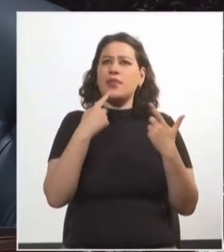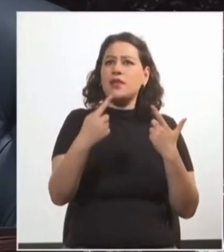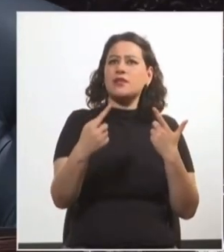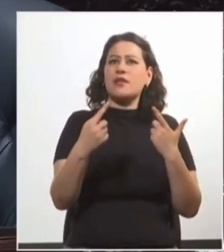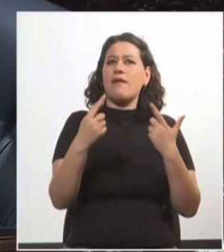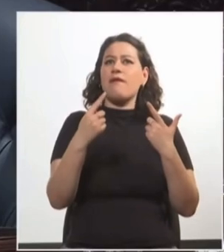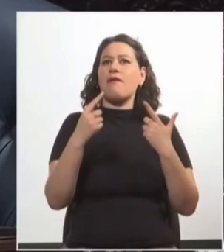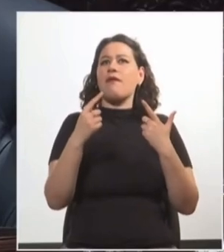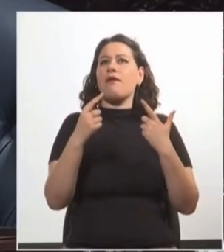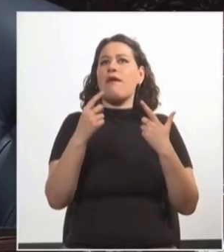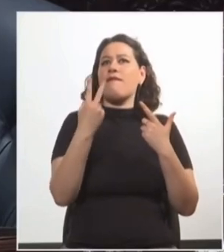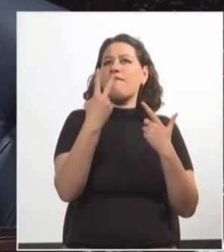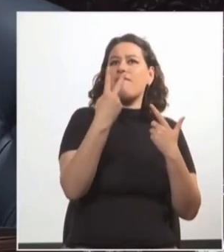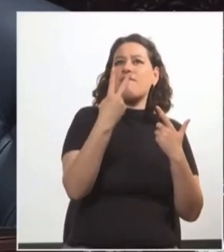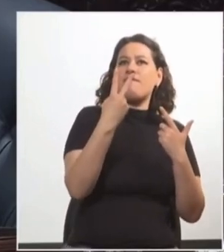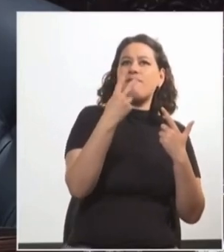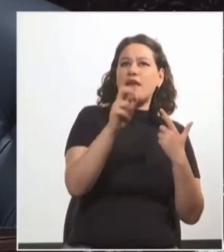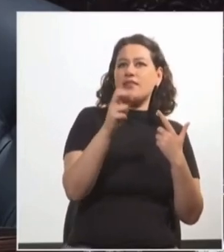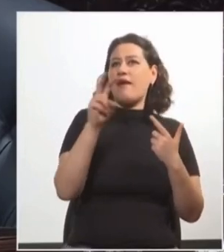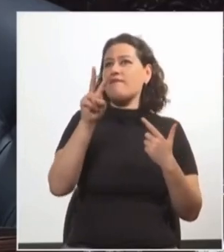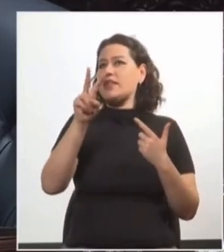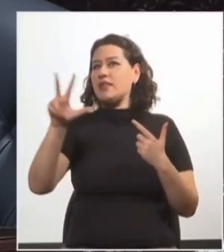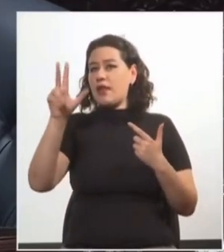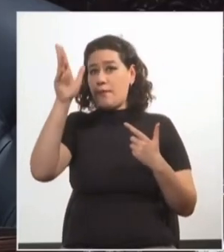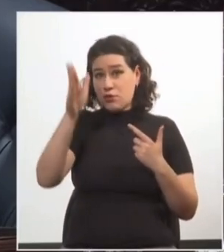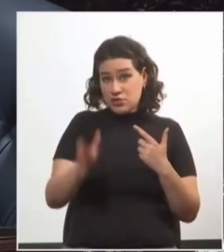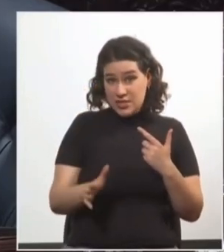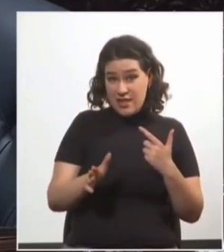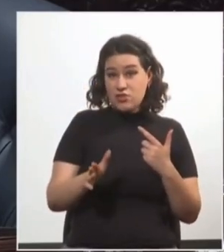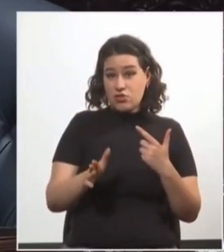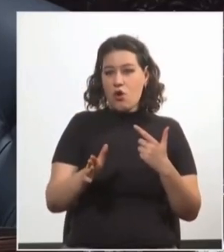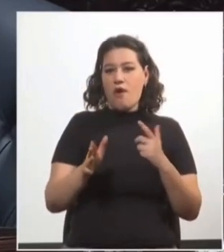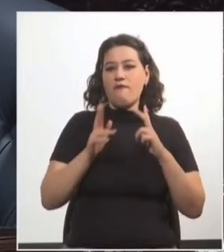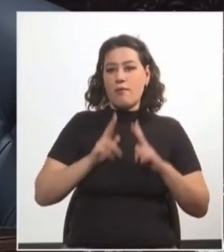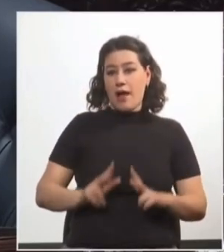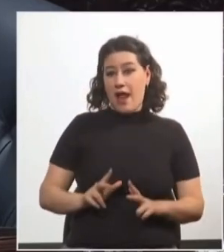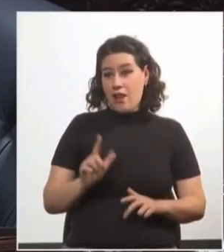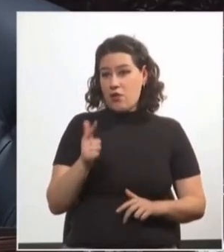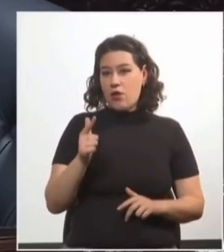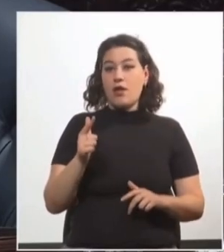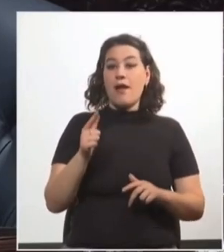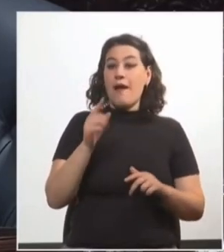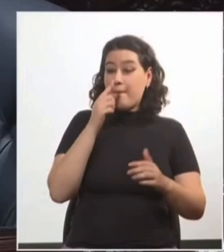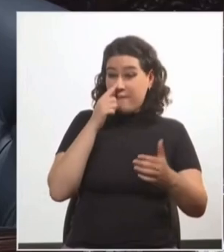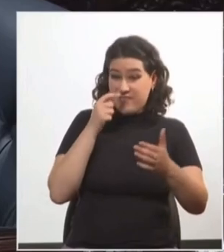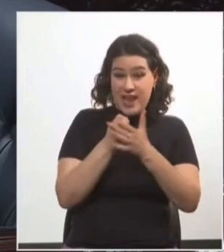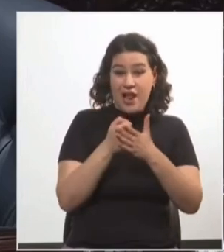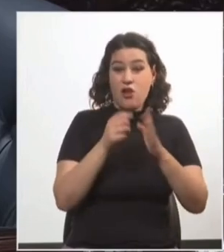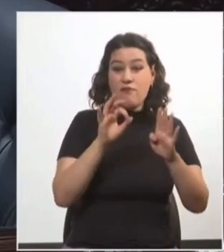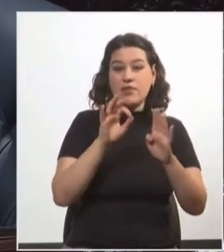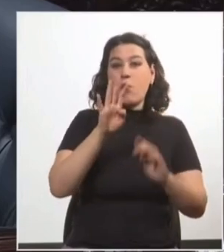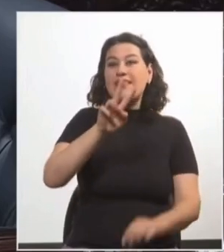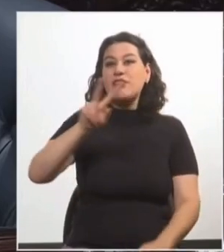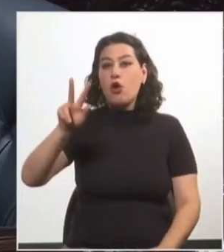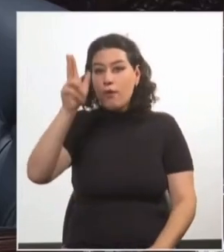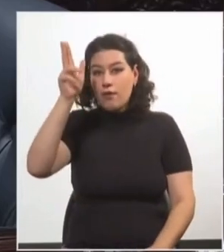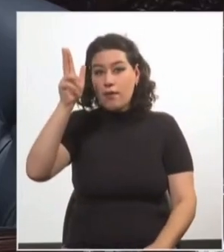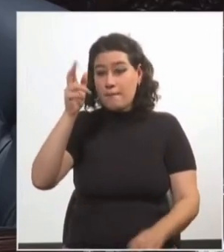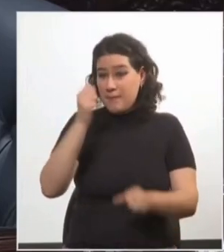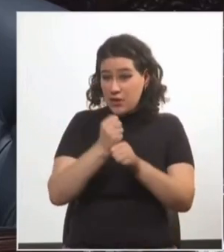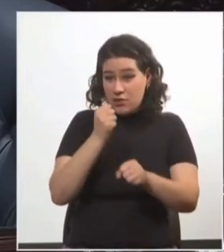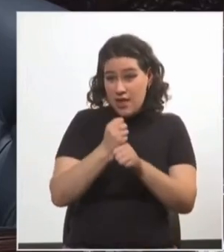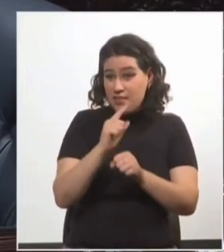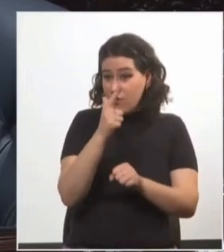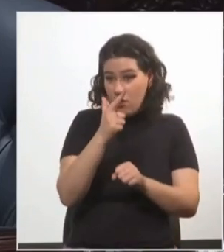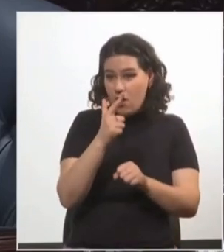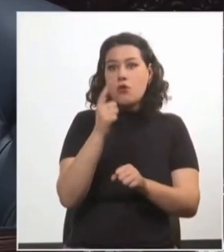de informalidad del 20-23%, pues a fines de los 90 era el 42%. No es que la gente no hubiera trabajado,